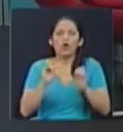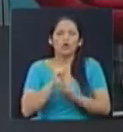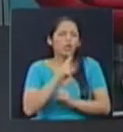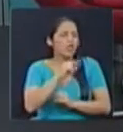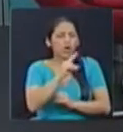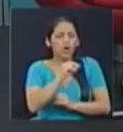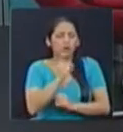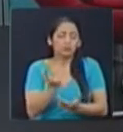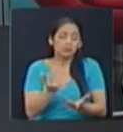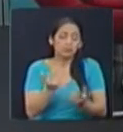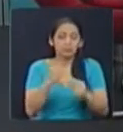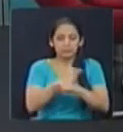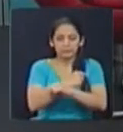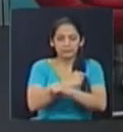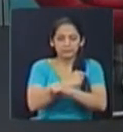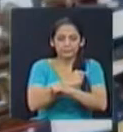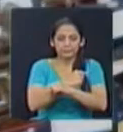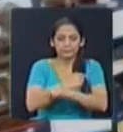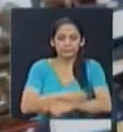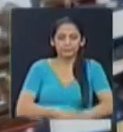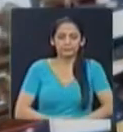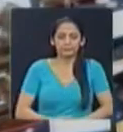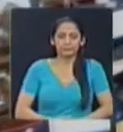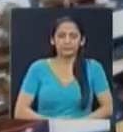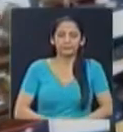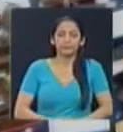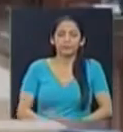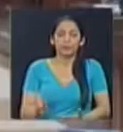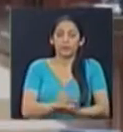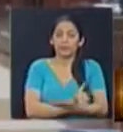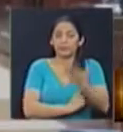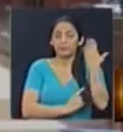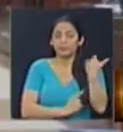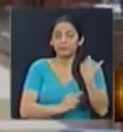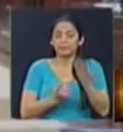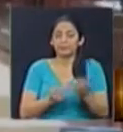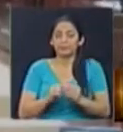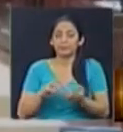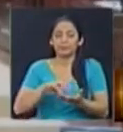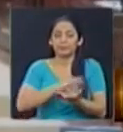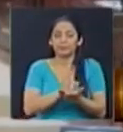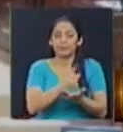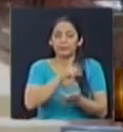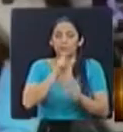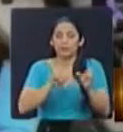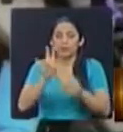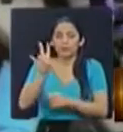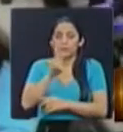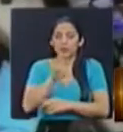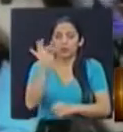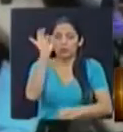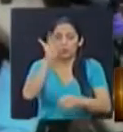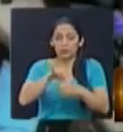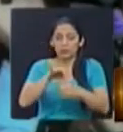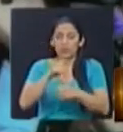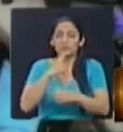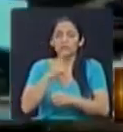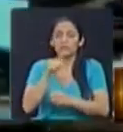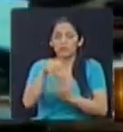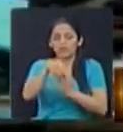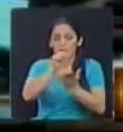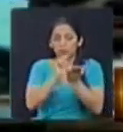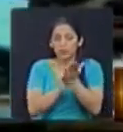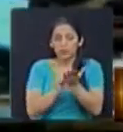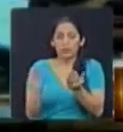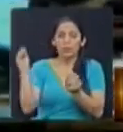tema. La semana pasada el Pleno de la Asamblea Nacional con 72 votos aprobó incluir en el orden del día